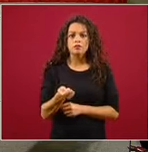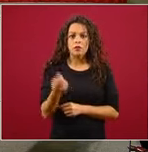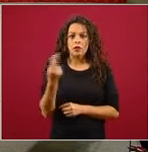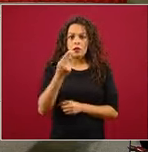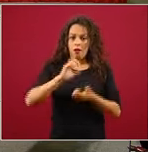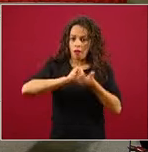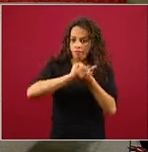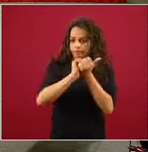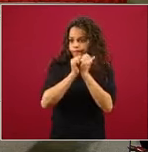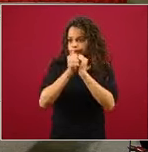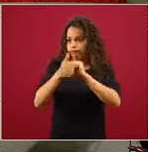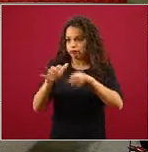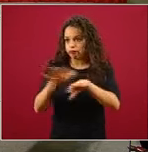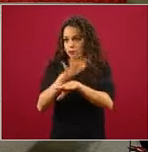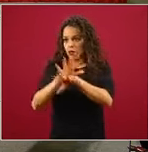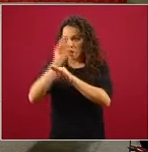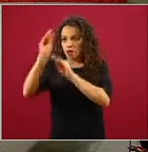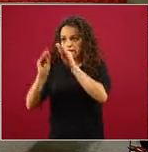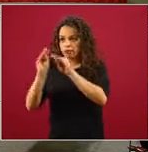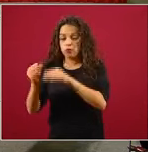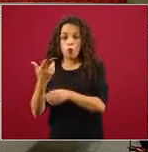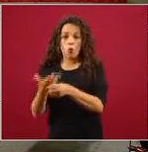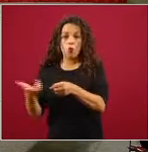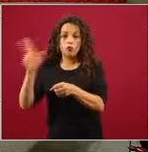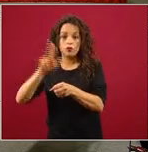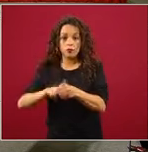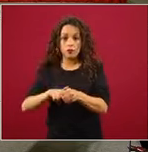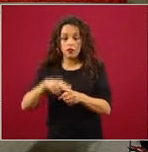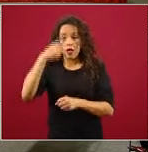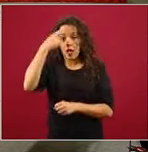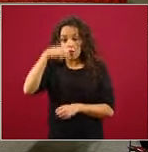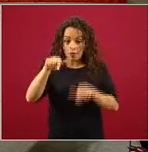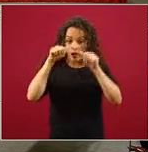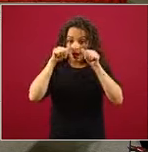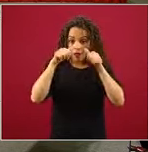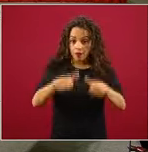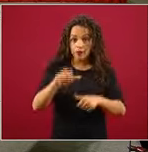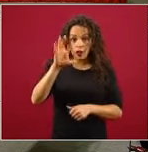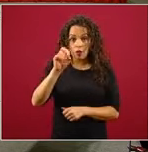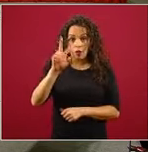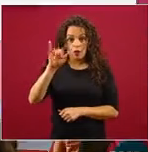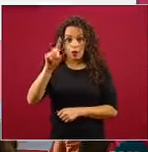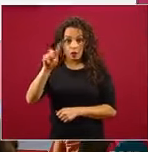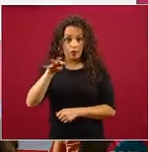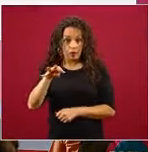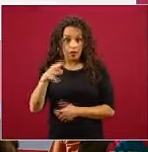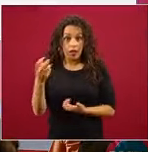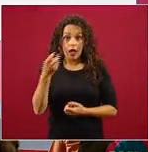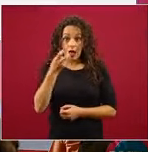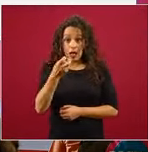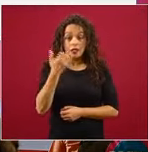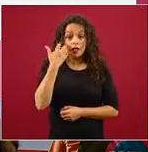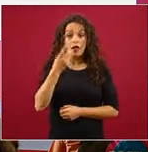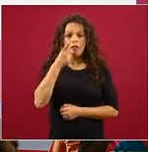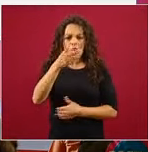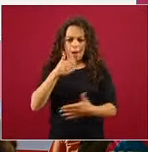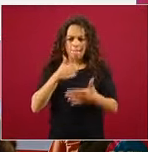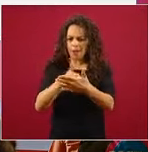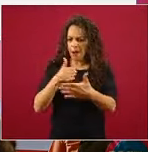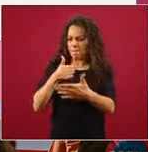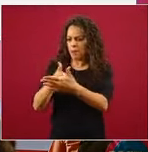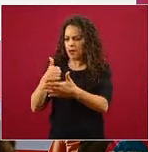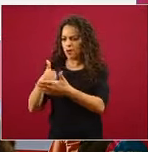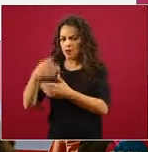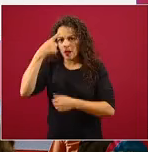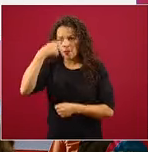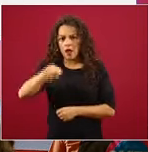reconversión de hospitales por COVID-19 no representen un obstáculo para acceder a todos los servicios de salud